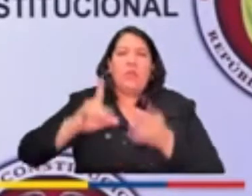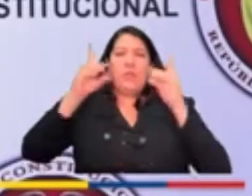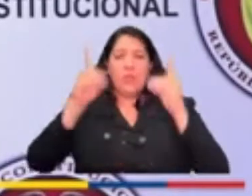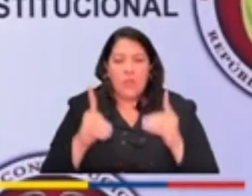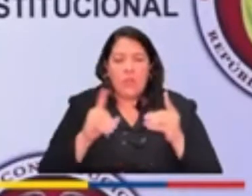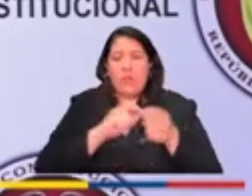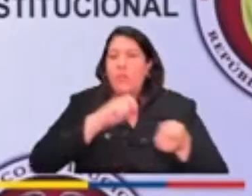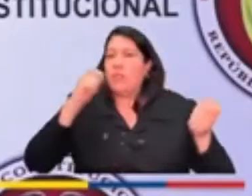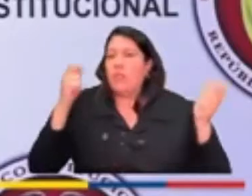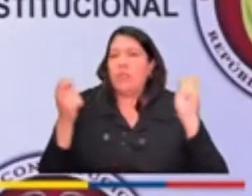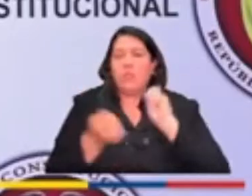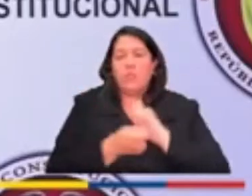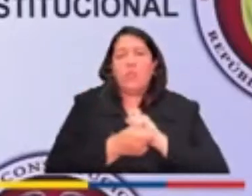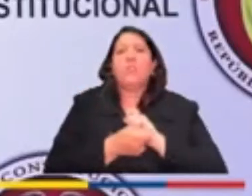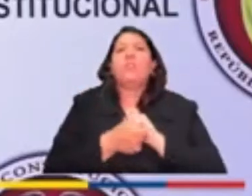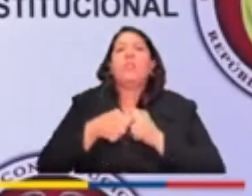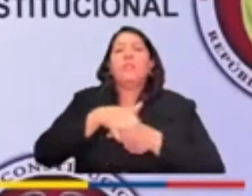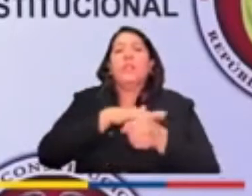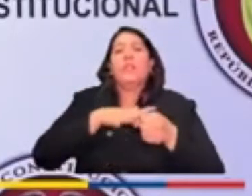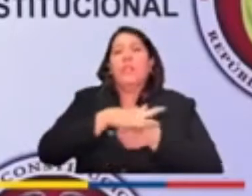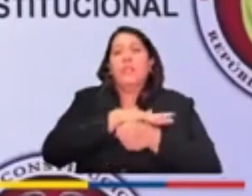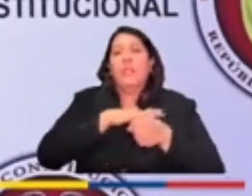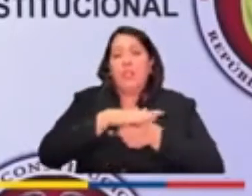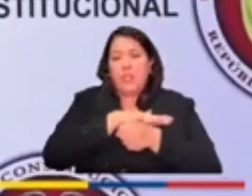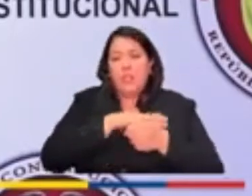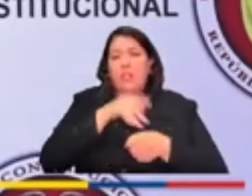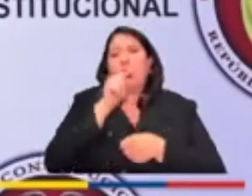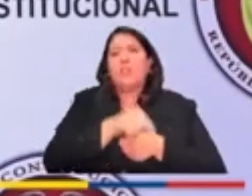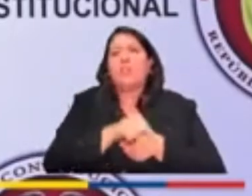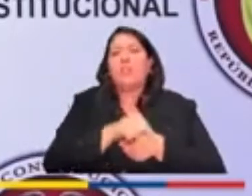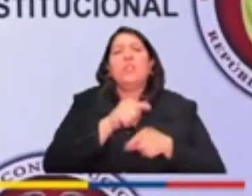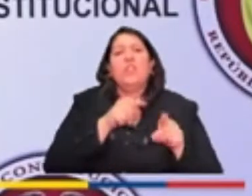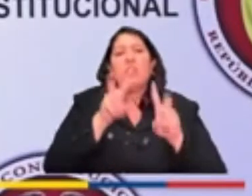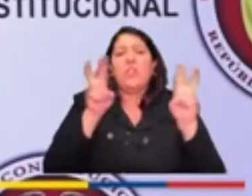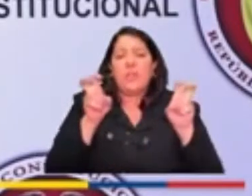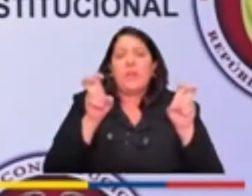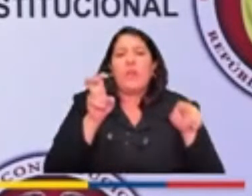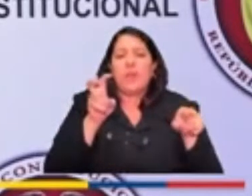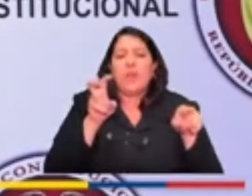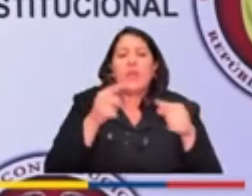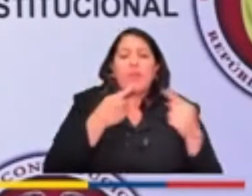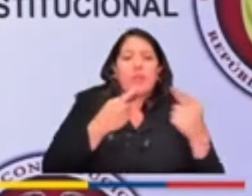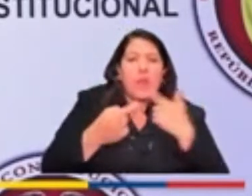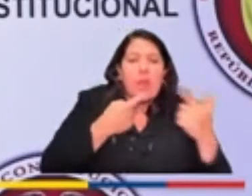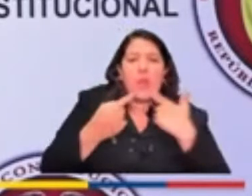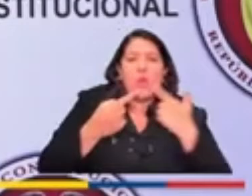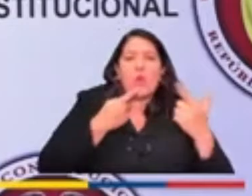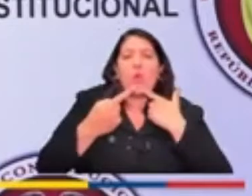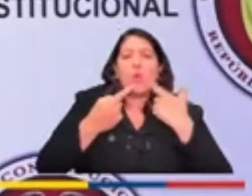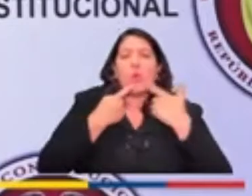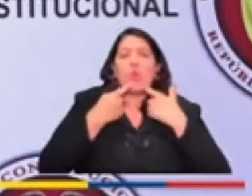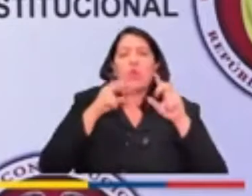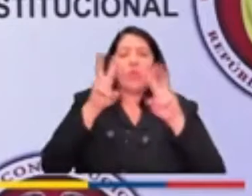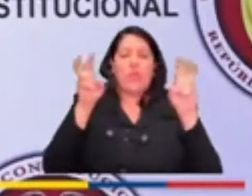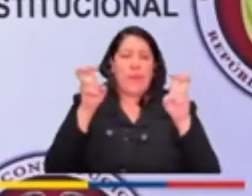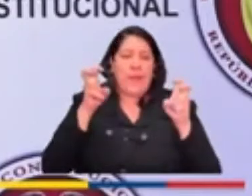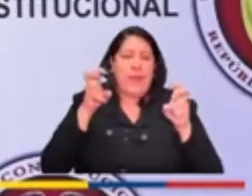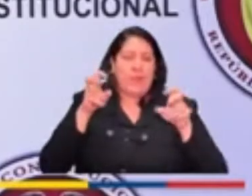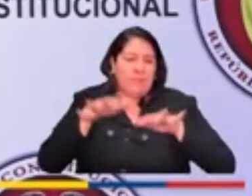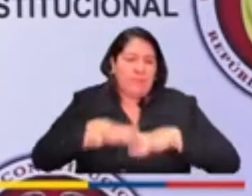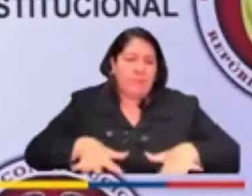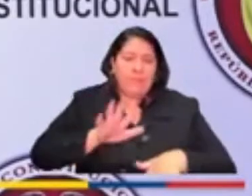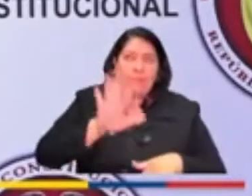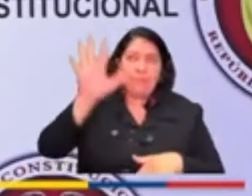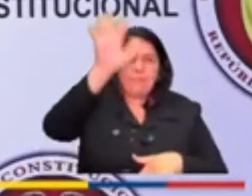para atender esta crisis. Tiene que ver con la superación atomizada del diálogo sobre los asuntos del territorio que